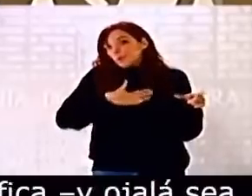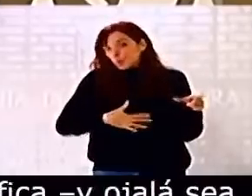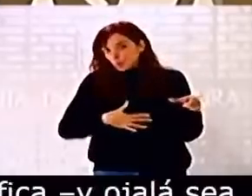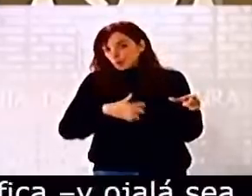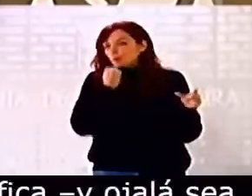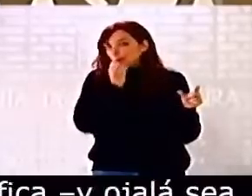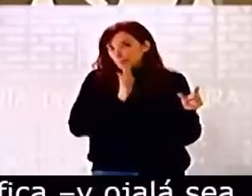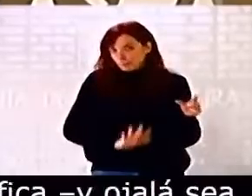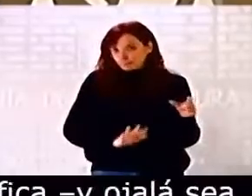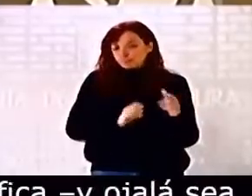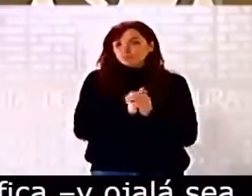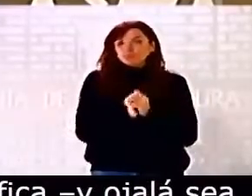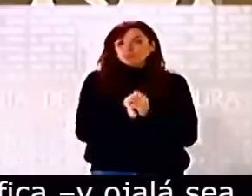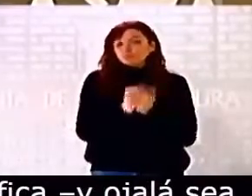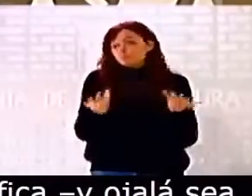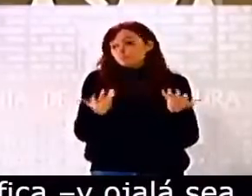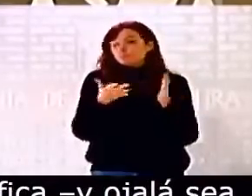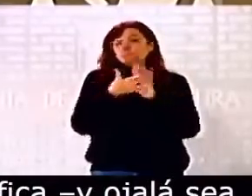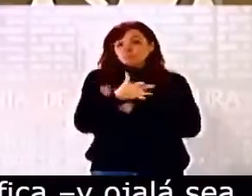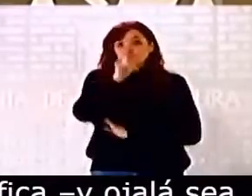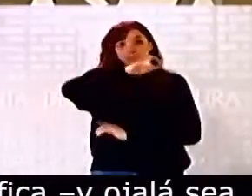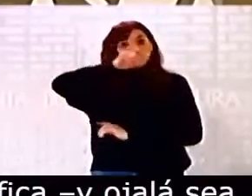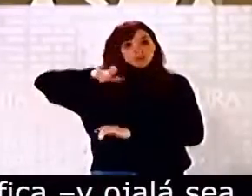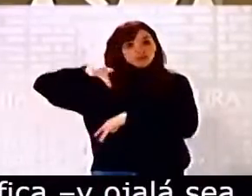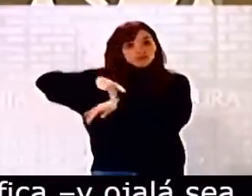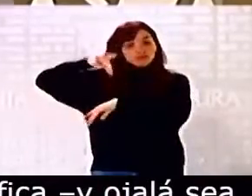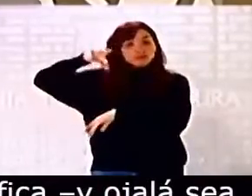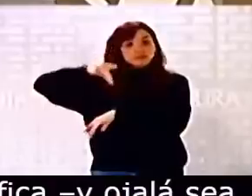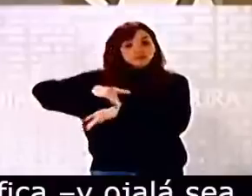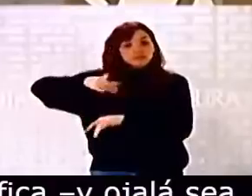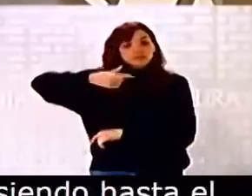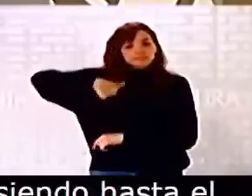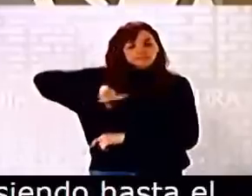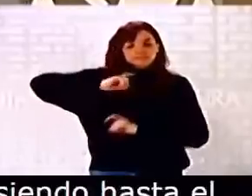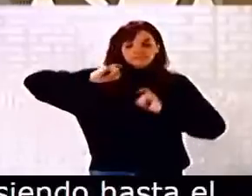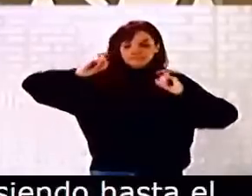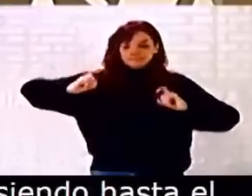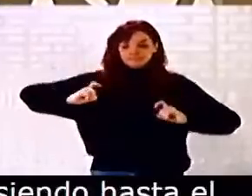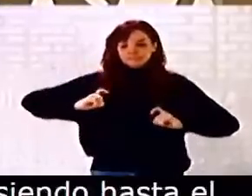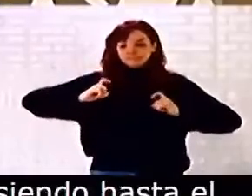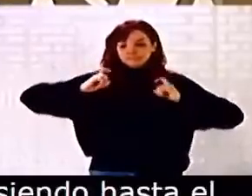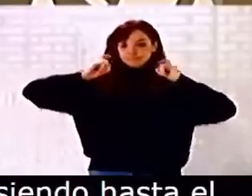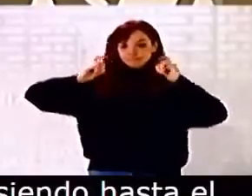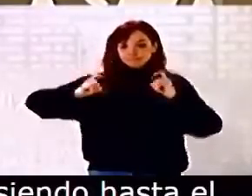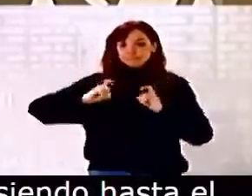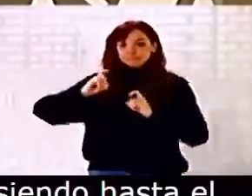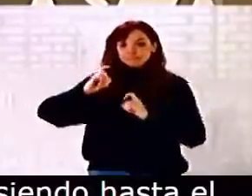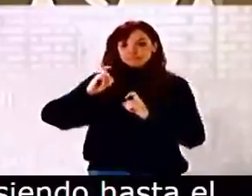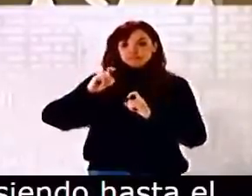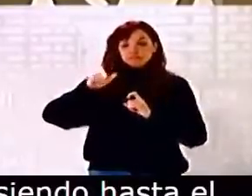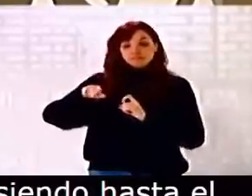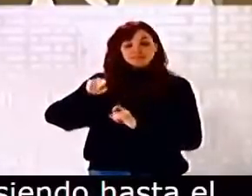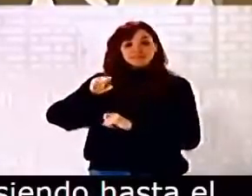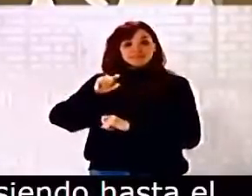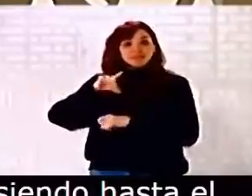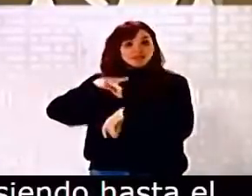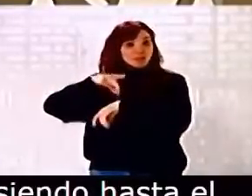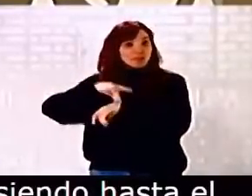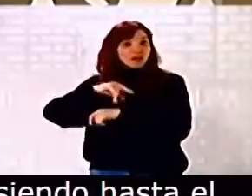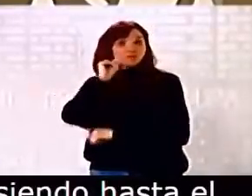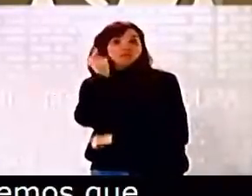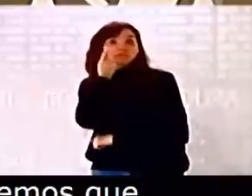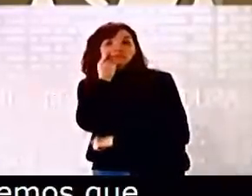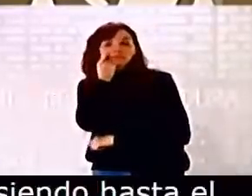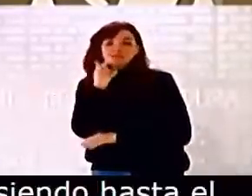por lo tanto, los pacientes tenemos que esforzarnos en llegar al diagnóstico lo más rápido